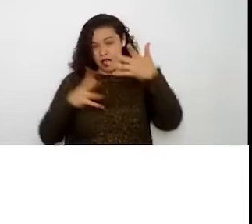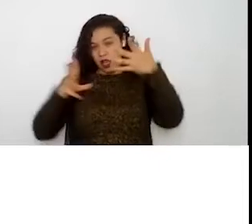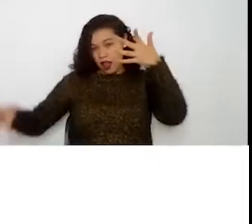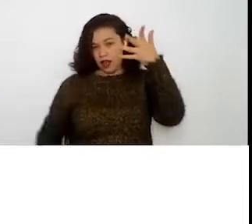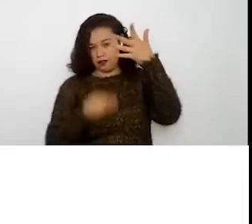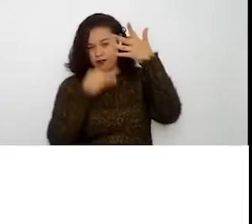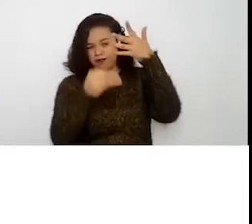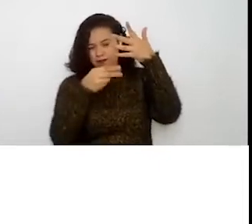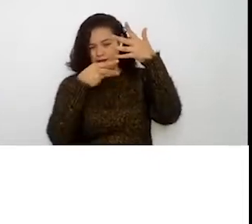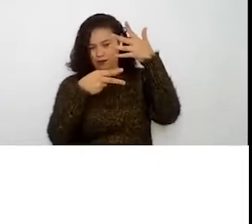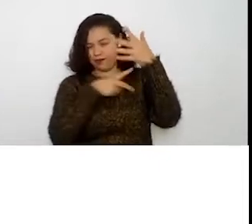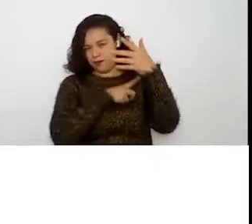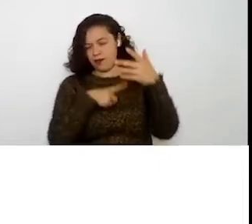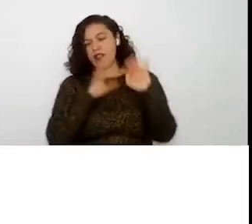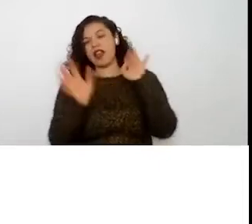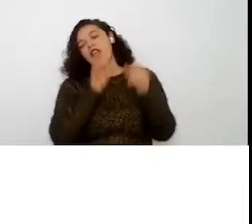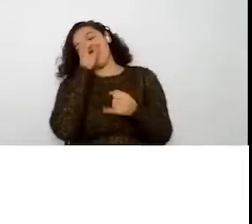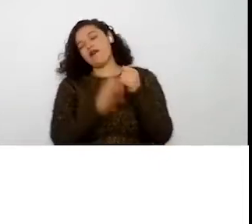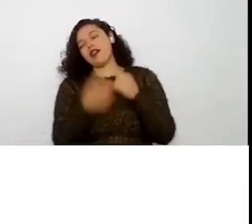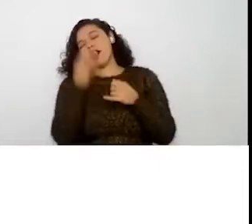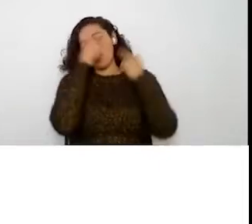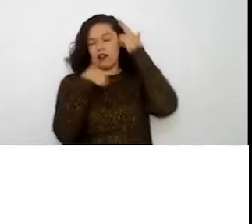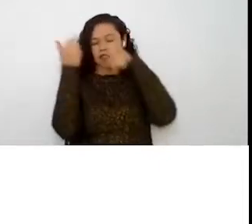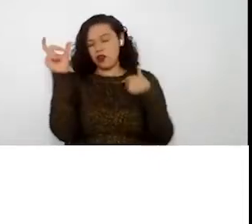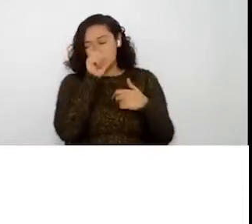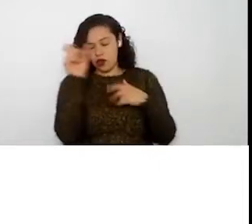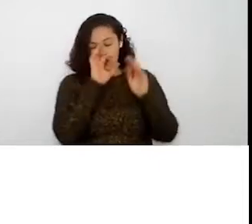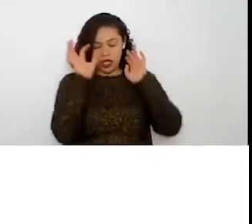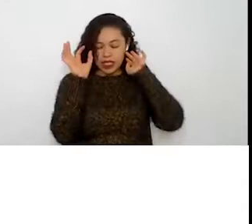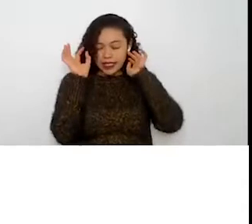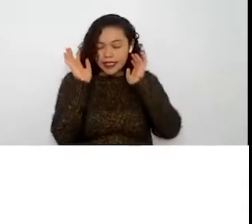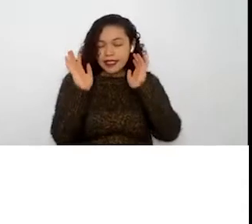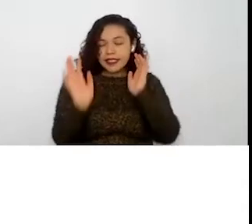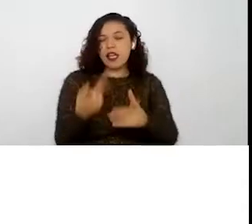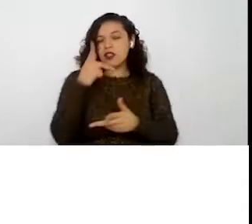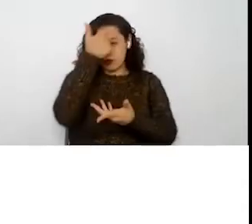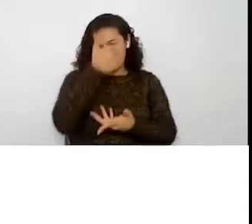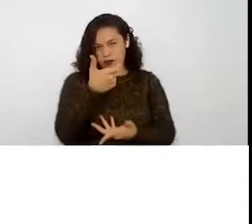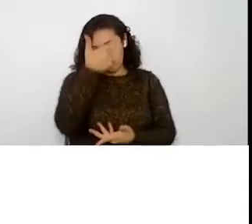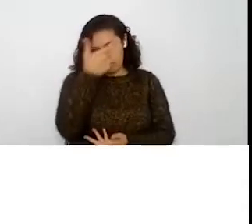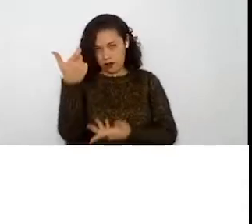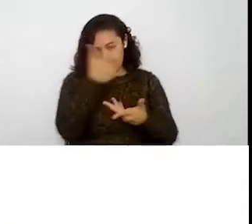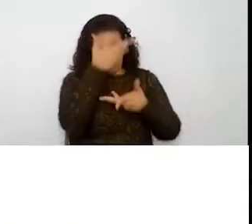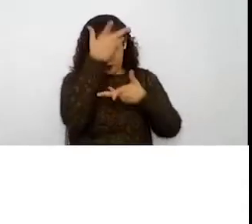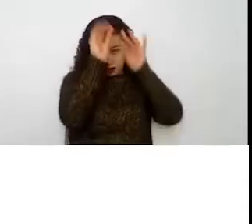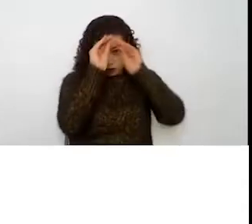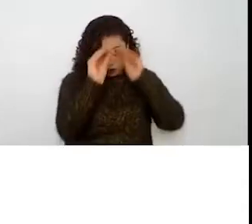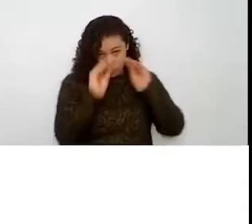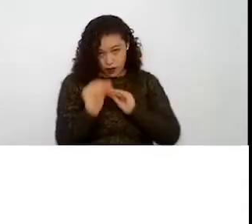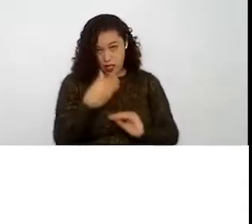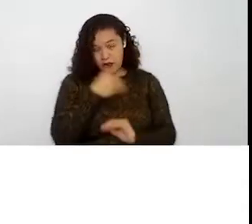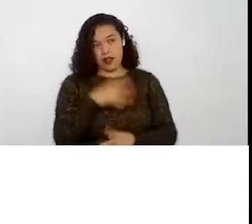lo va a ver al final cuando haya concluido con su presupuesto con la contadora